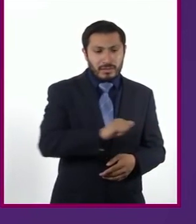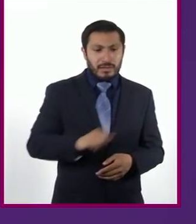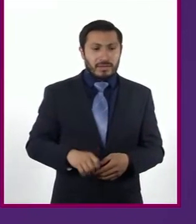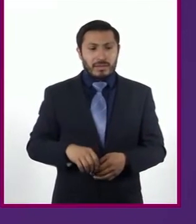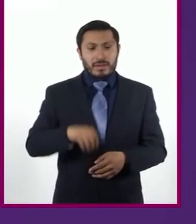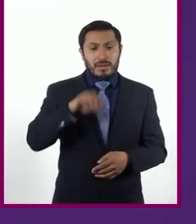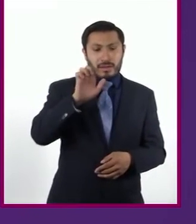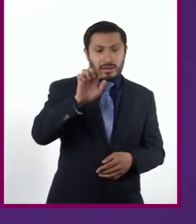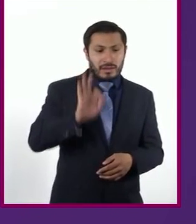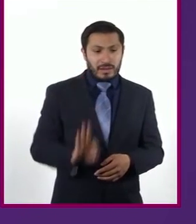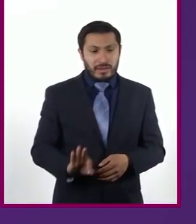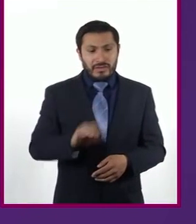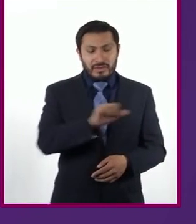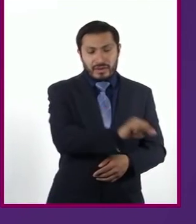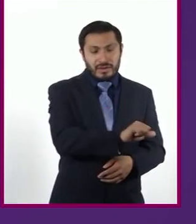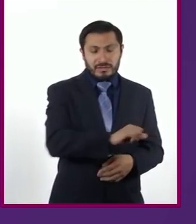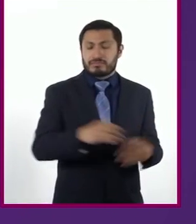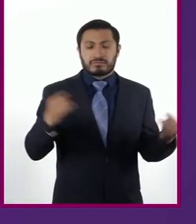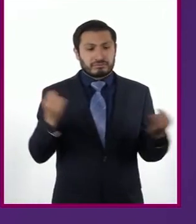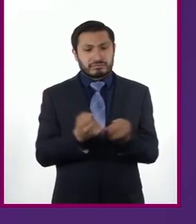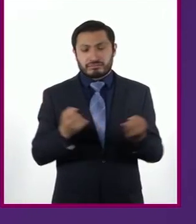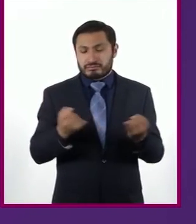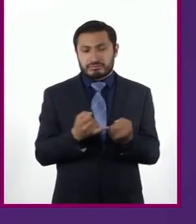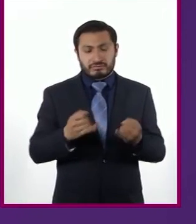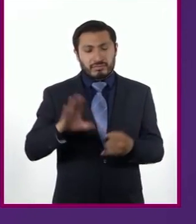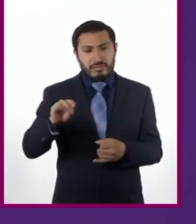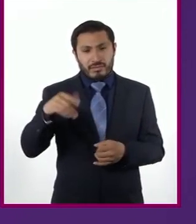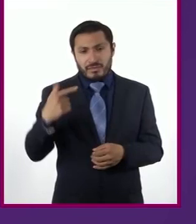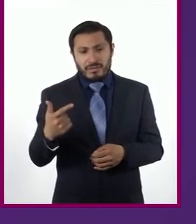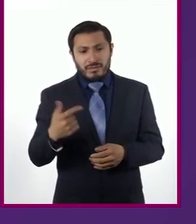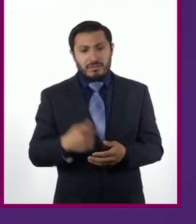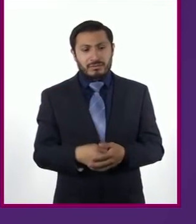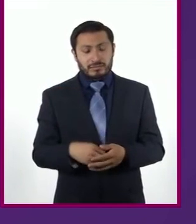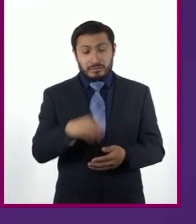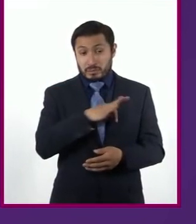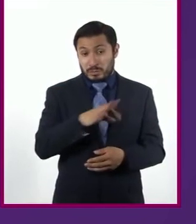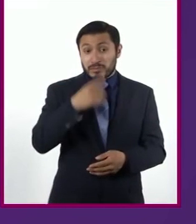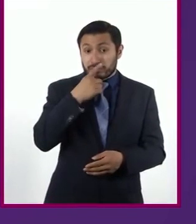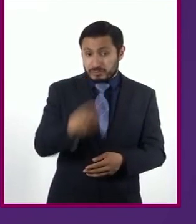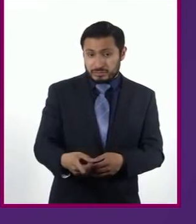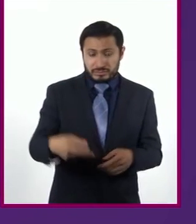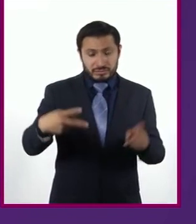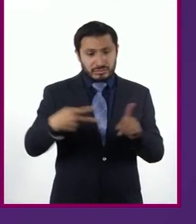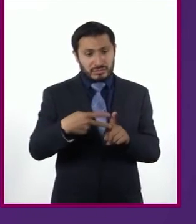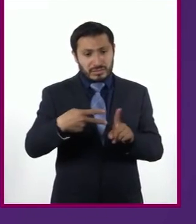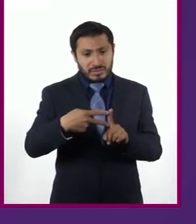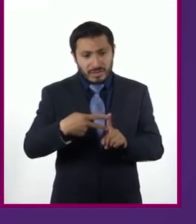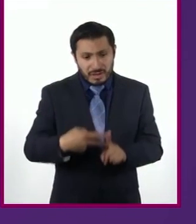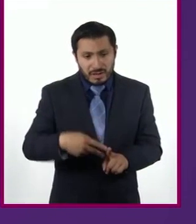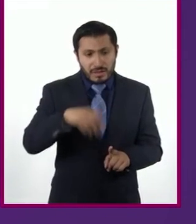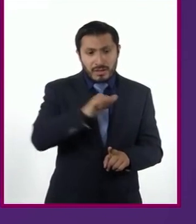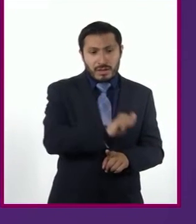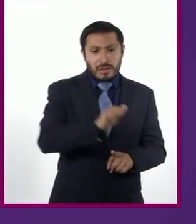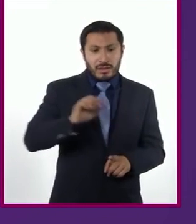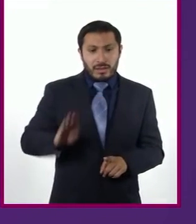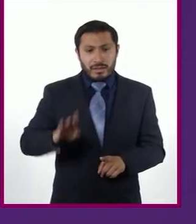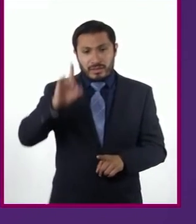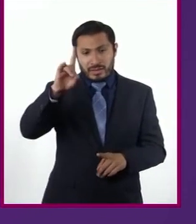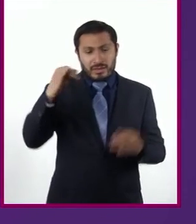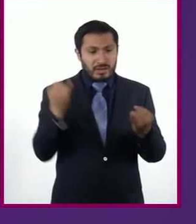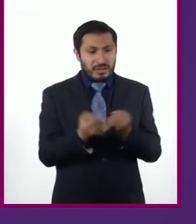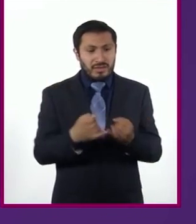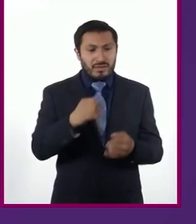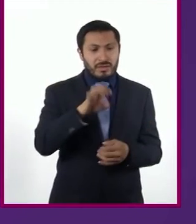ángulo EFA son de 90 grados. Podemos asegurar que el triángulo ABD es semejante al